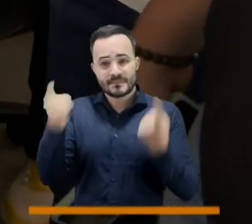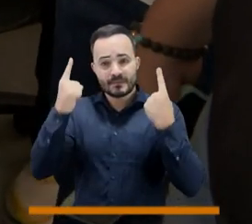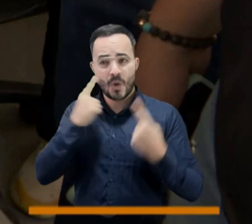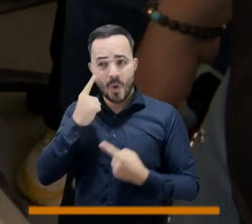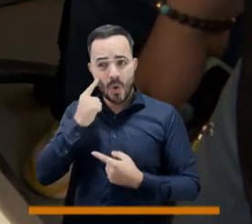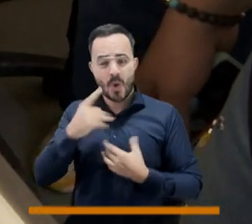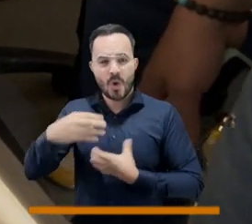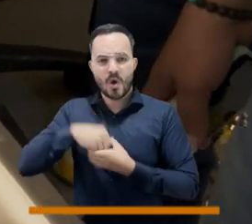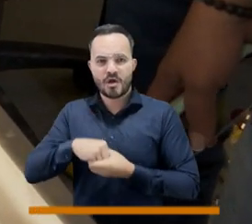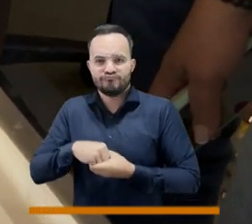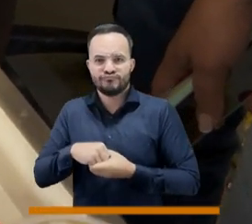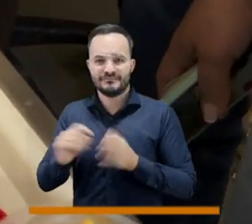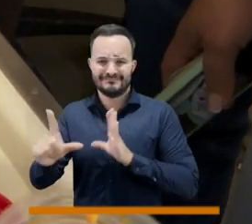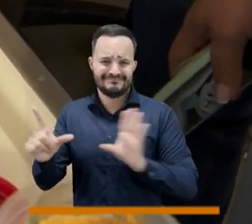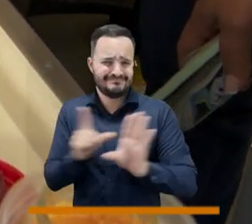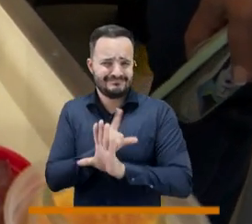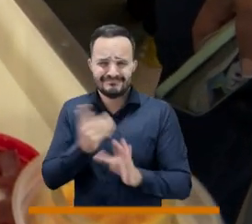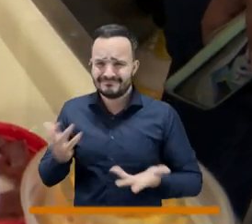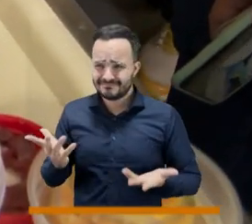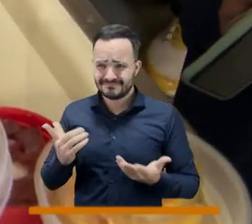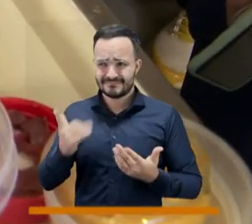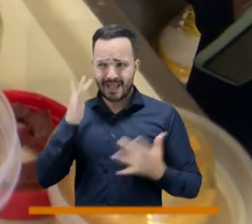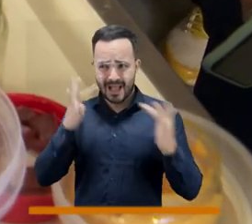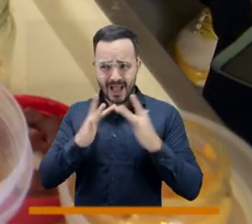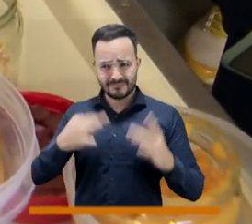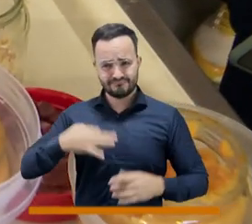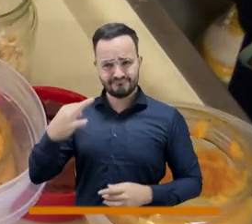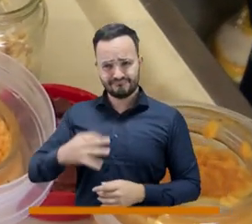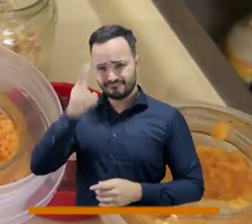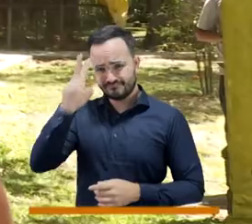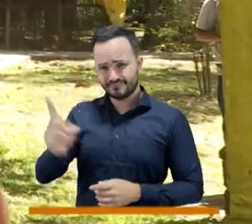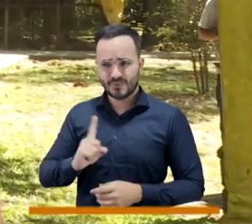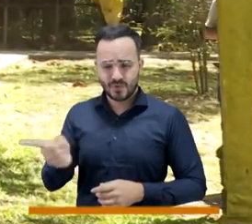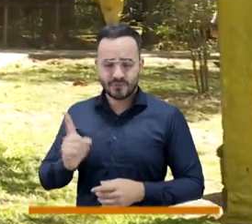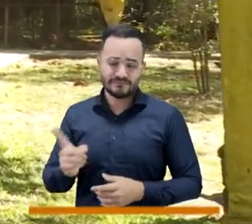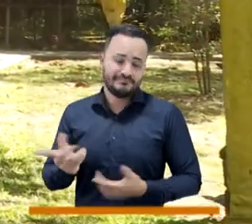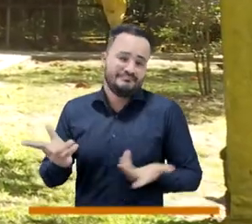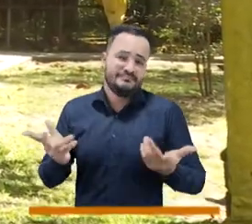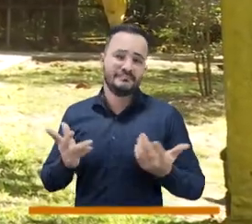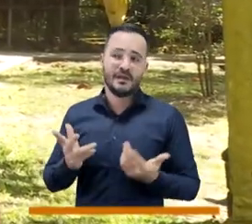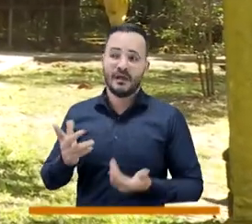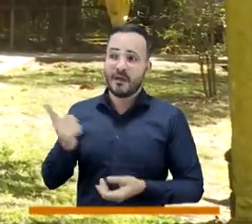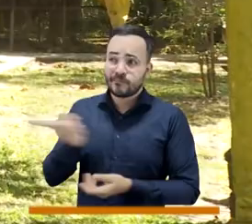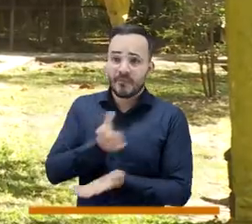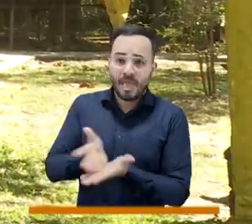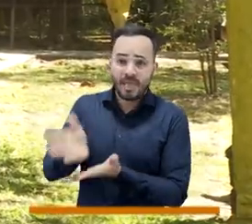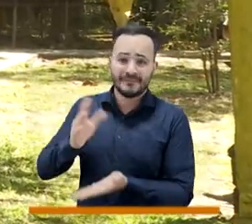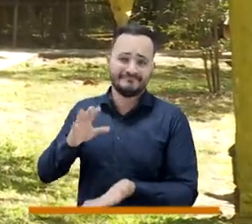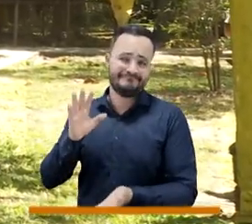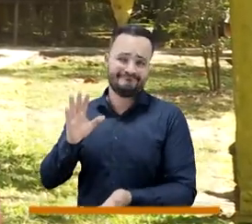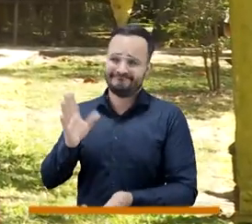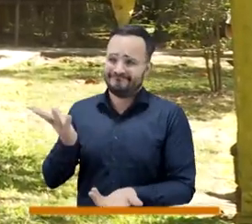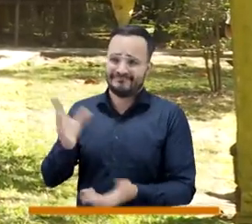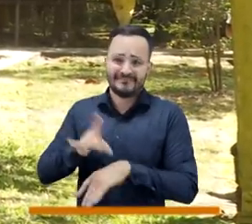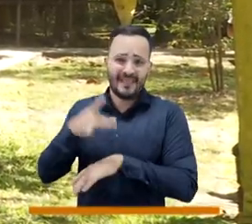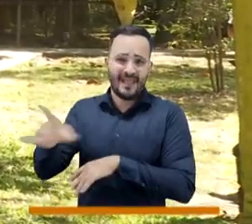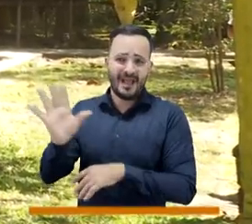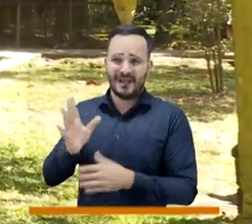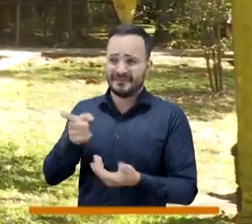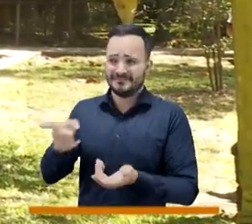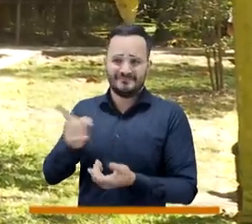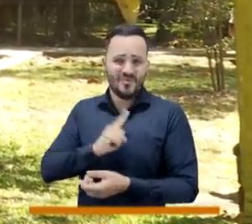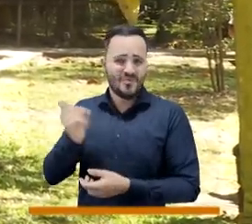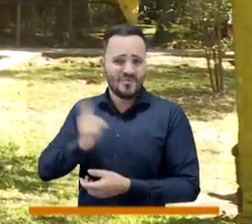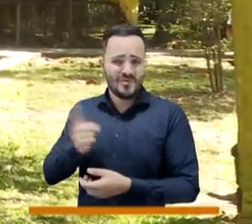de fauna silvestre es ilegal, es antiética y es seguir perpetuando esa cruel explotación de esa renta